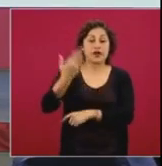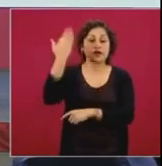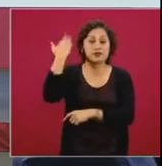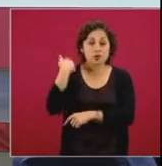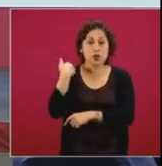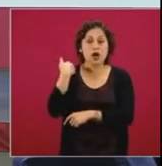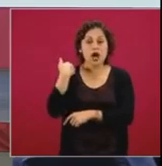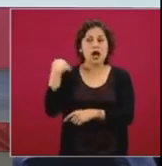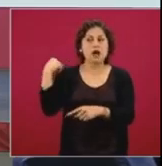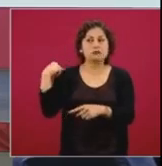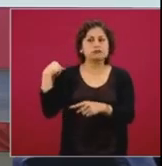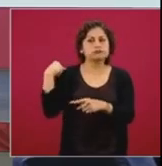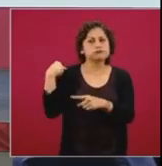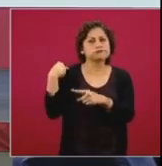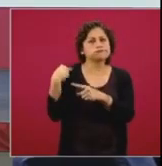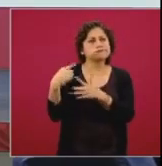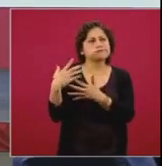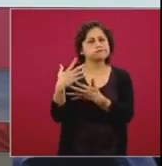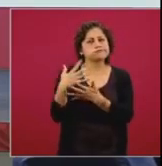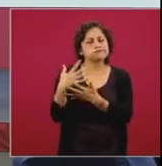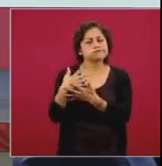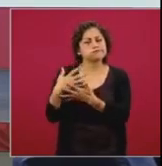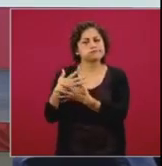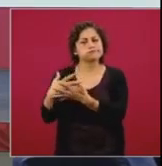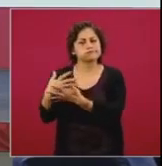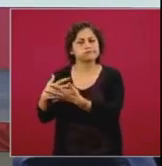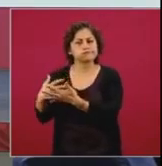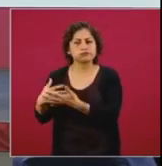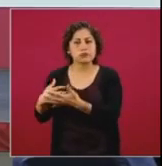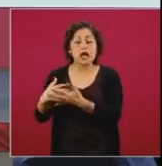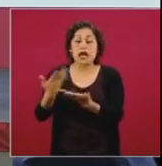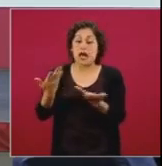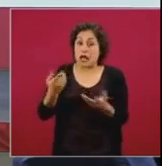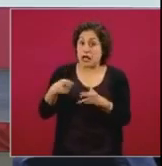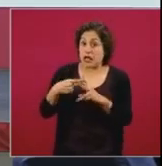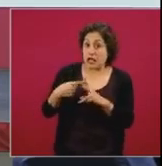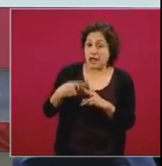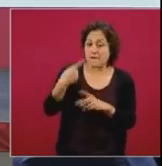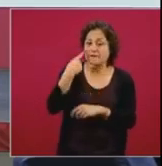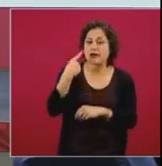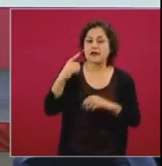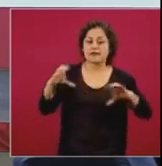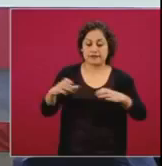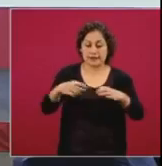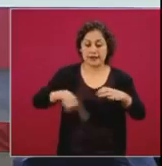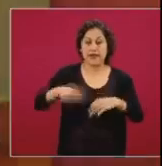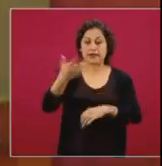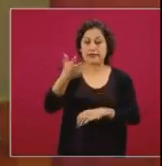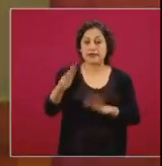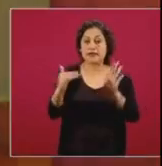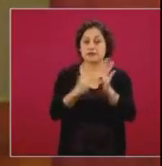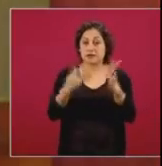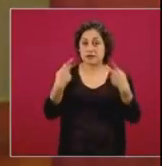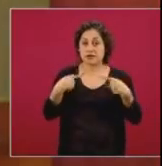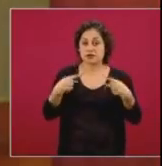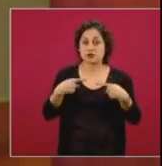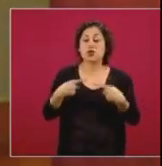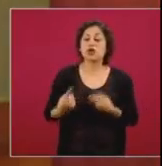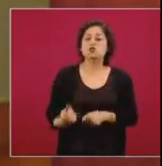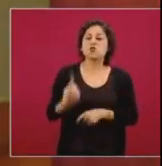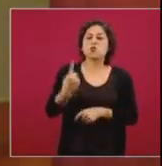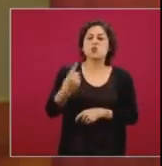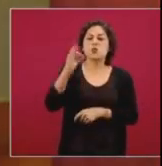que están en tratamiento, menor a 1 por cada 10,000 habitantes. Pero tenemos casos particulares en zonas en donde